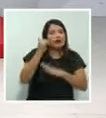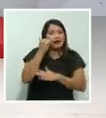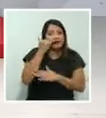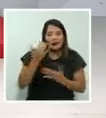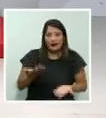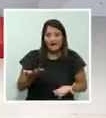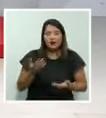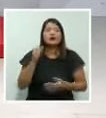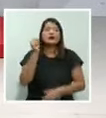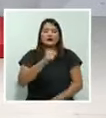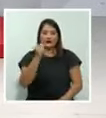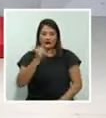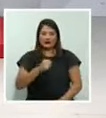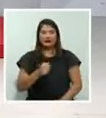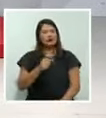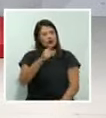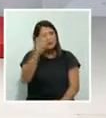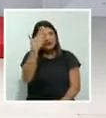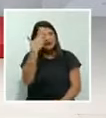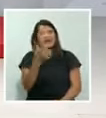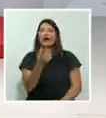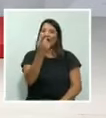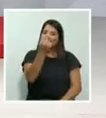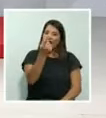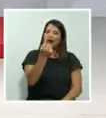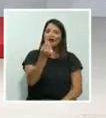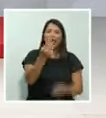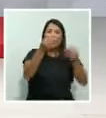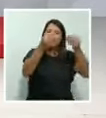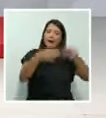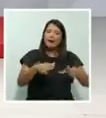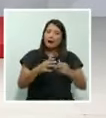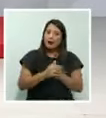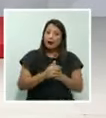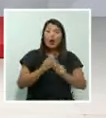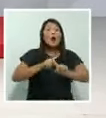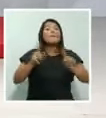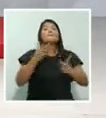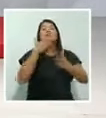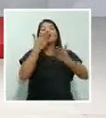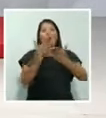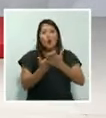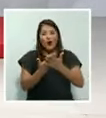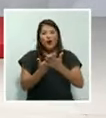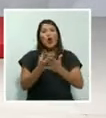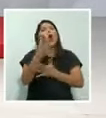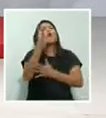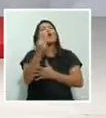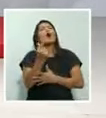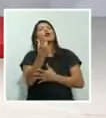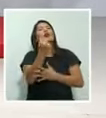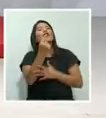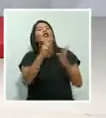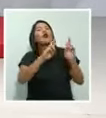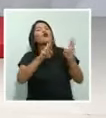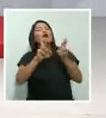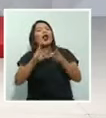este ratito. Sí, imagínense la platita que dejaron irse. Pero bueno, ¿cuánto